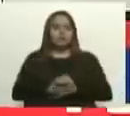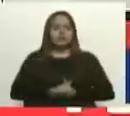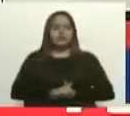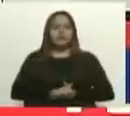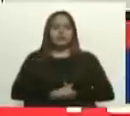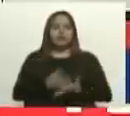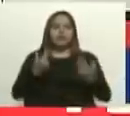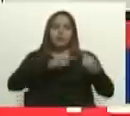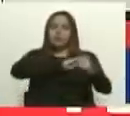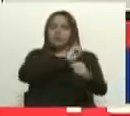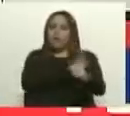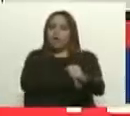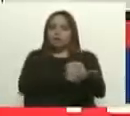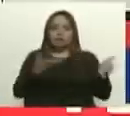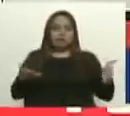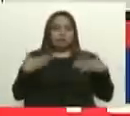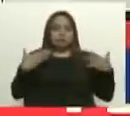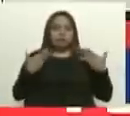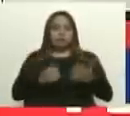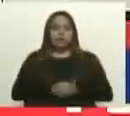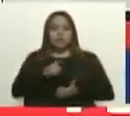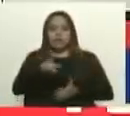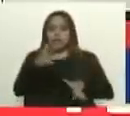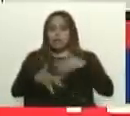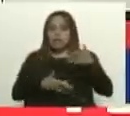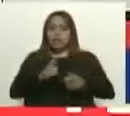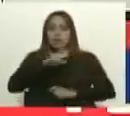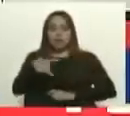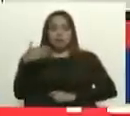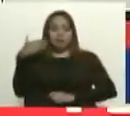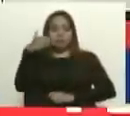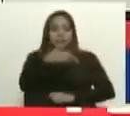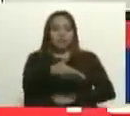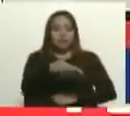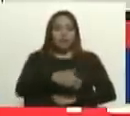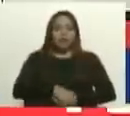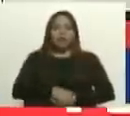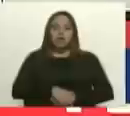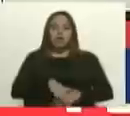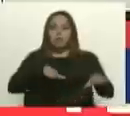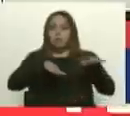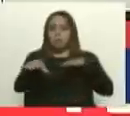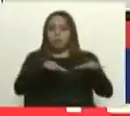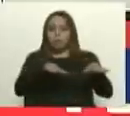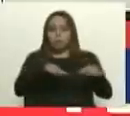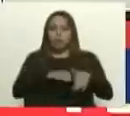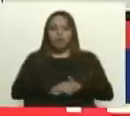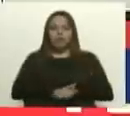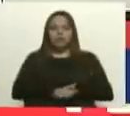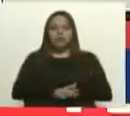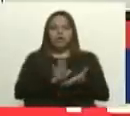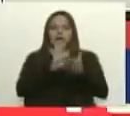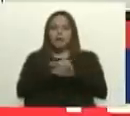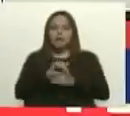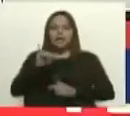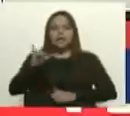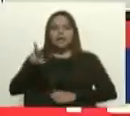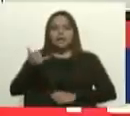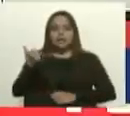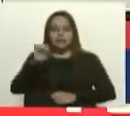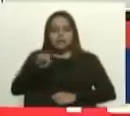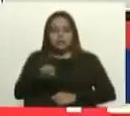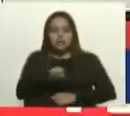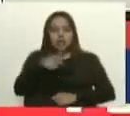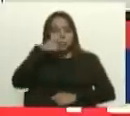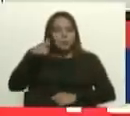Mucha fuerza, mucha energía en ese acto. Luego estuvimos en Cojedes, con la compañera Iris, allá en el pueblo Las Vegas,